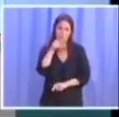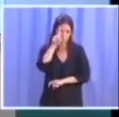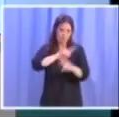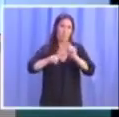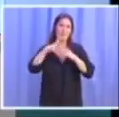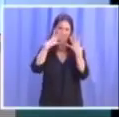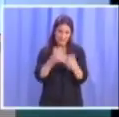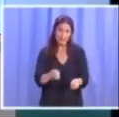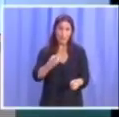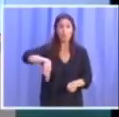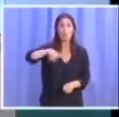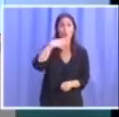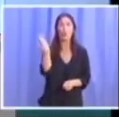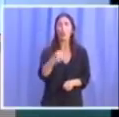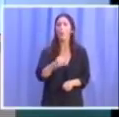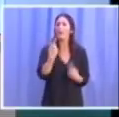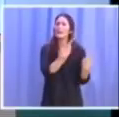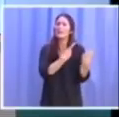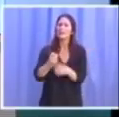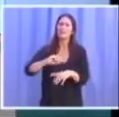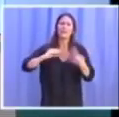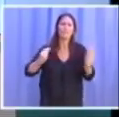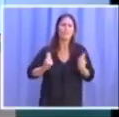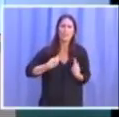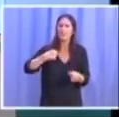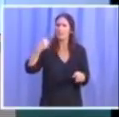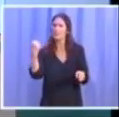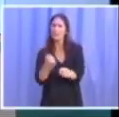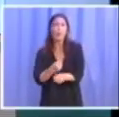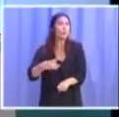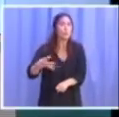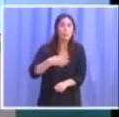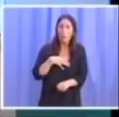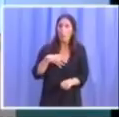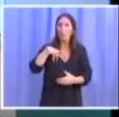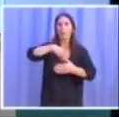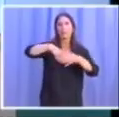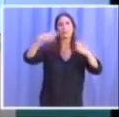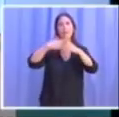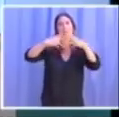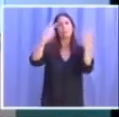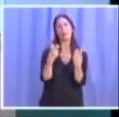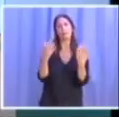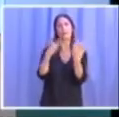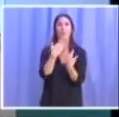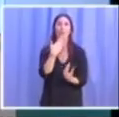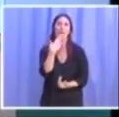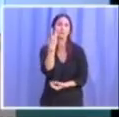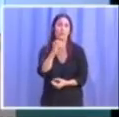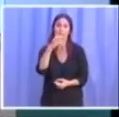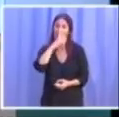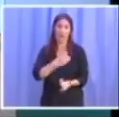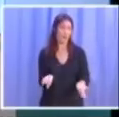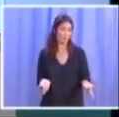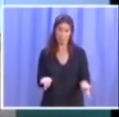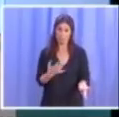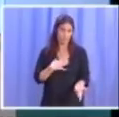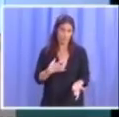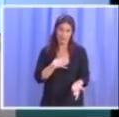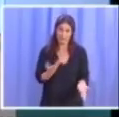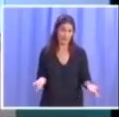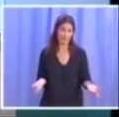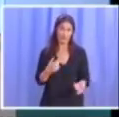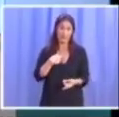serio. Nuestros jóvenes necesitan vivienda y empleo, no podemos tenerlos en casa con 30 años. Y en definitiva, decir que